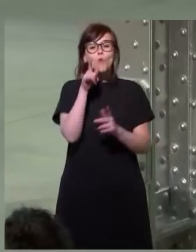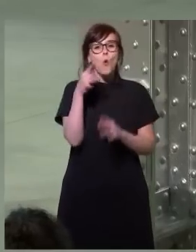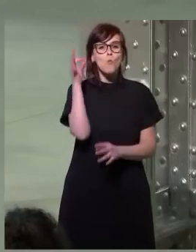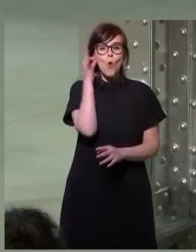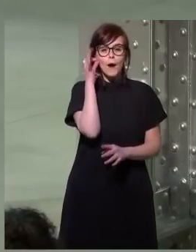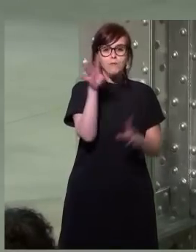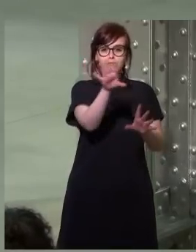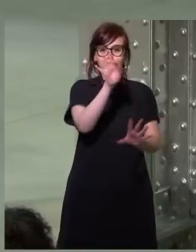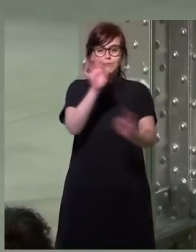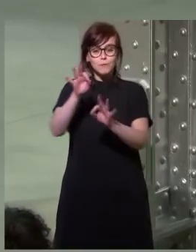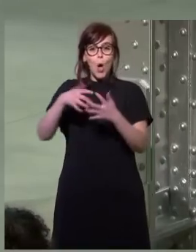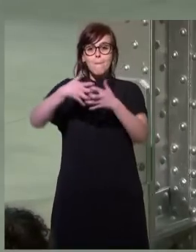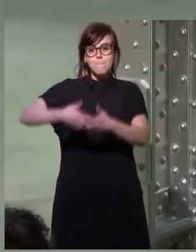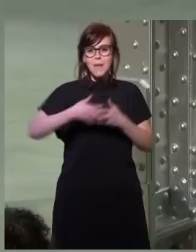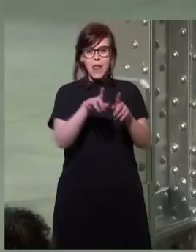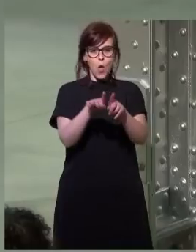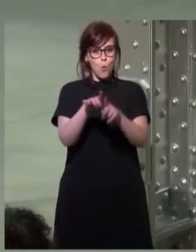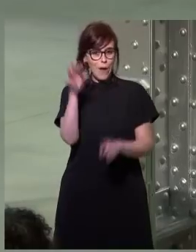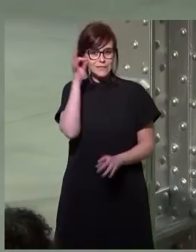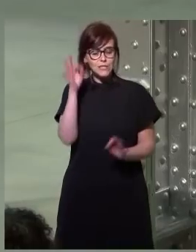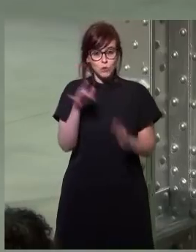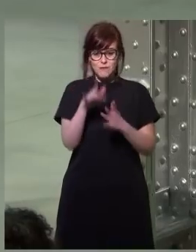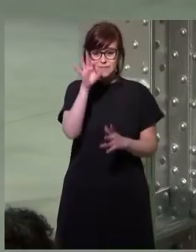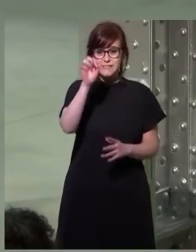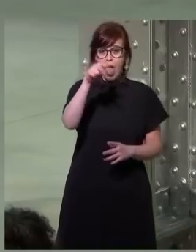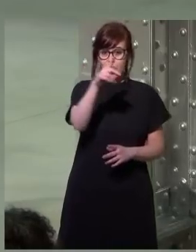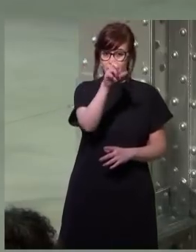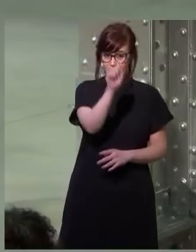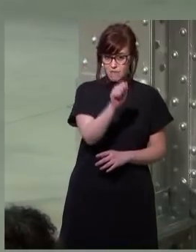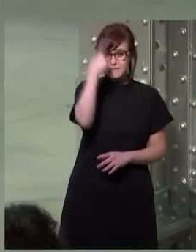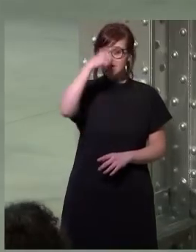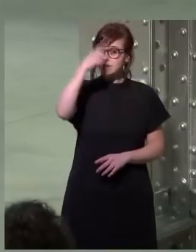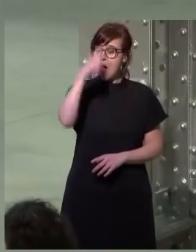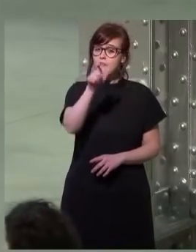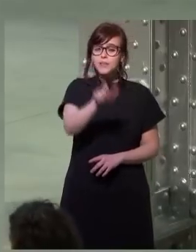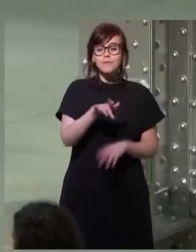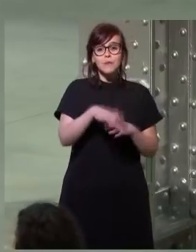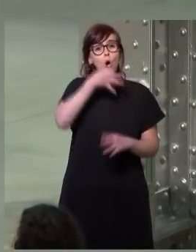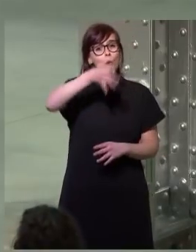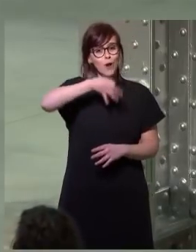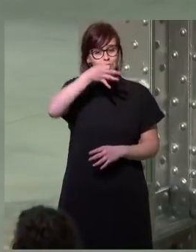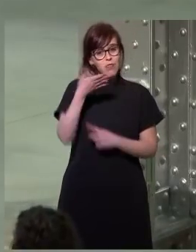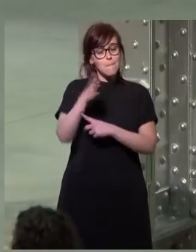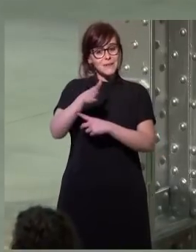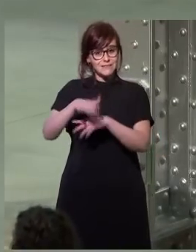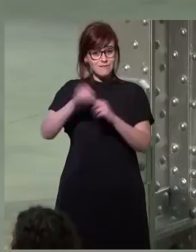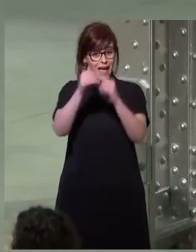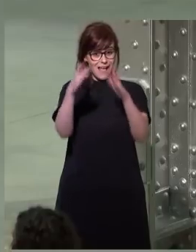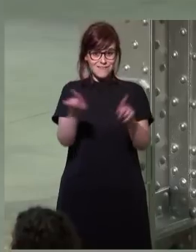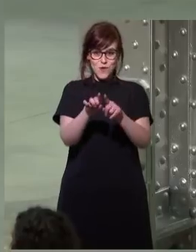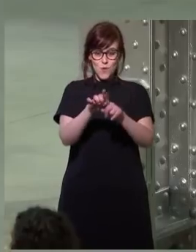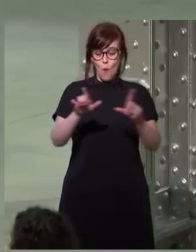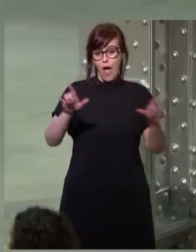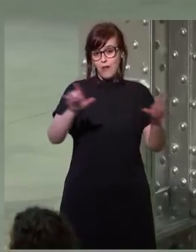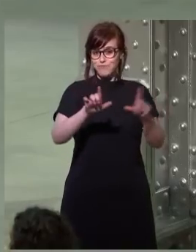en Pelea como una chica es de ella. Sandra, como saben ustedes, se presenta cada tarde en nuestras casas